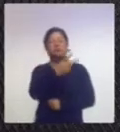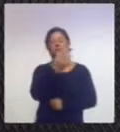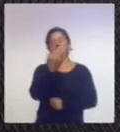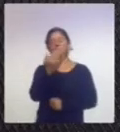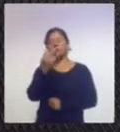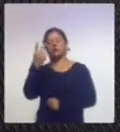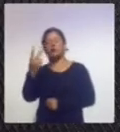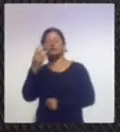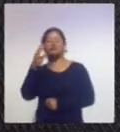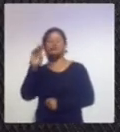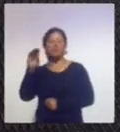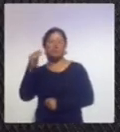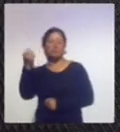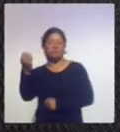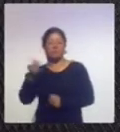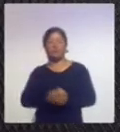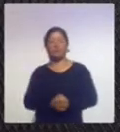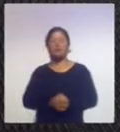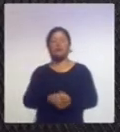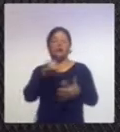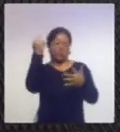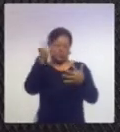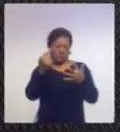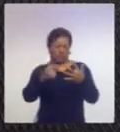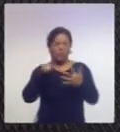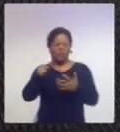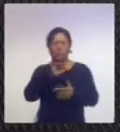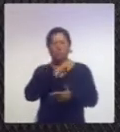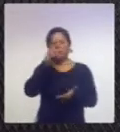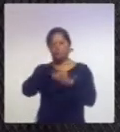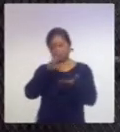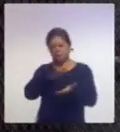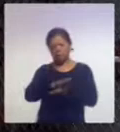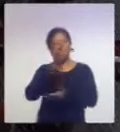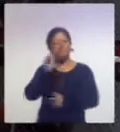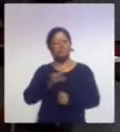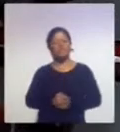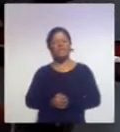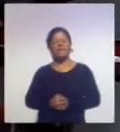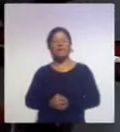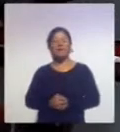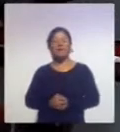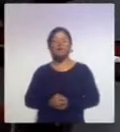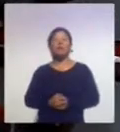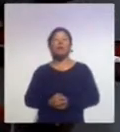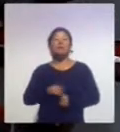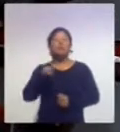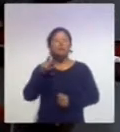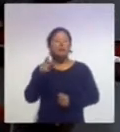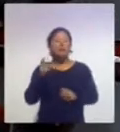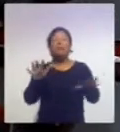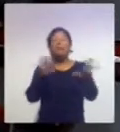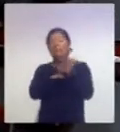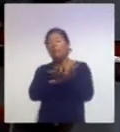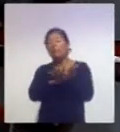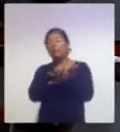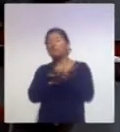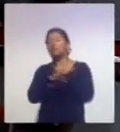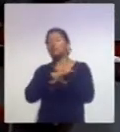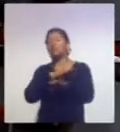246-46-252-99. En cualquiera de estos datos usted puede agendar su cita. Bien. En caso de que sea esta renovación, ¿qué tenemos que